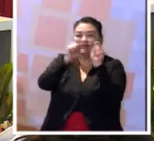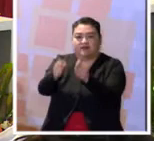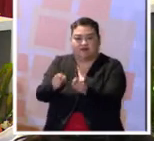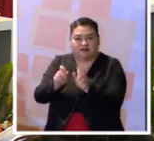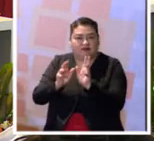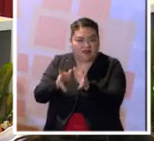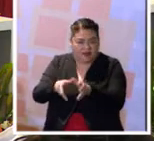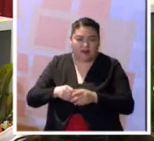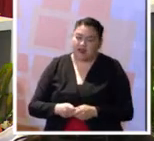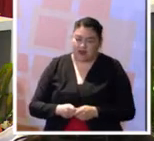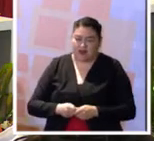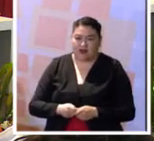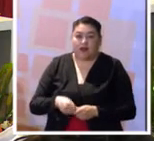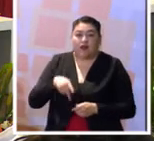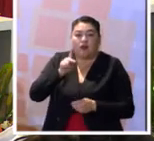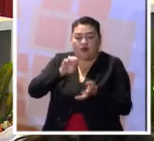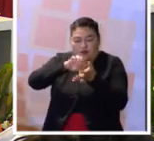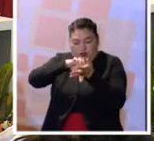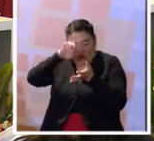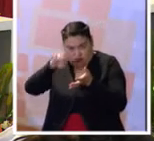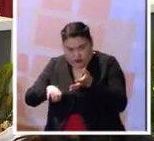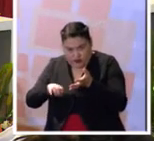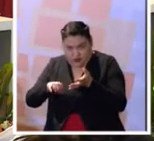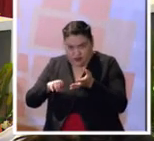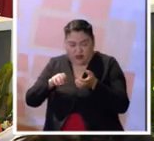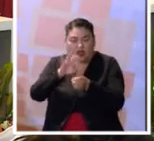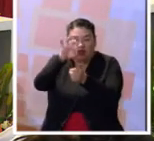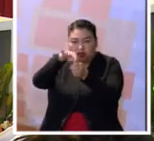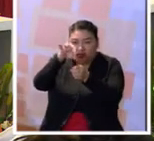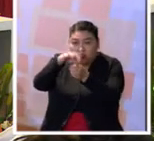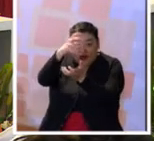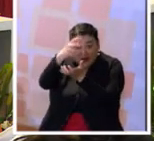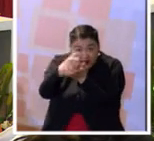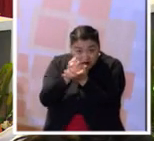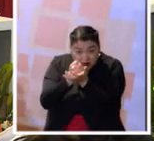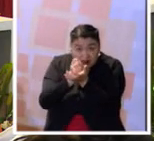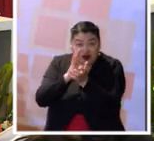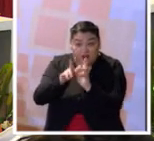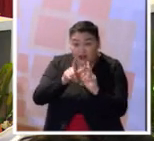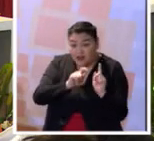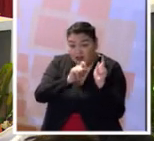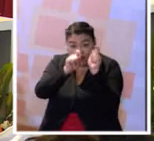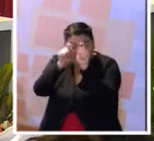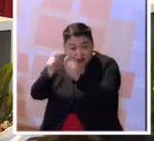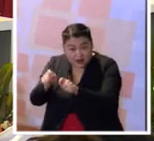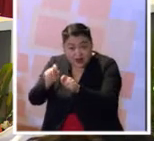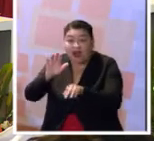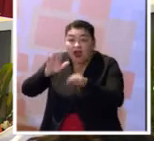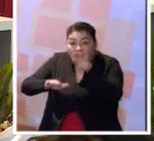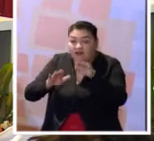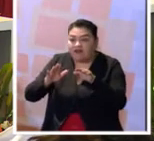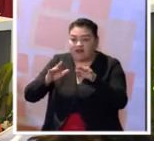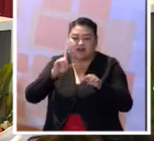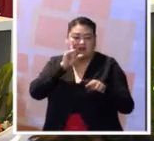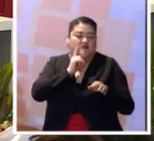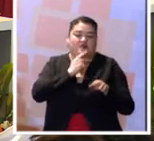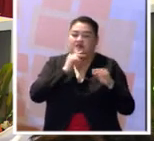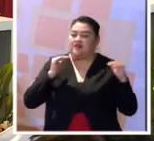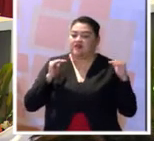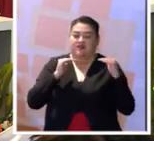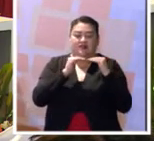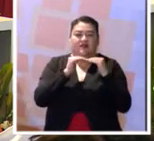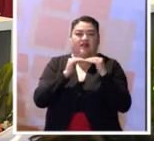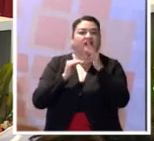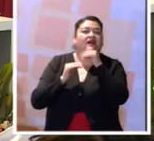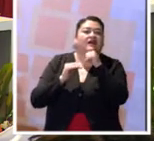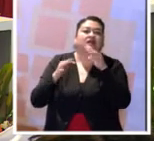política pura, excluiría los ajustes de paridad cuando no hay una regla